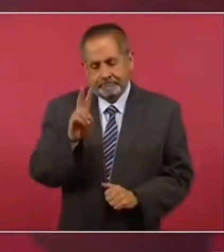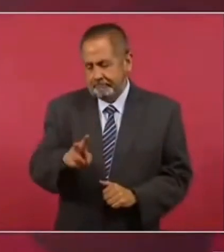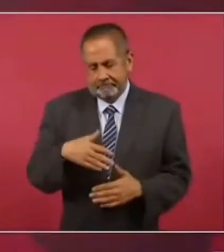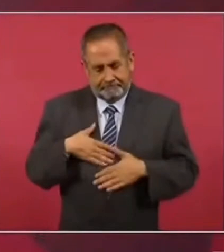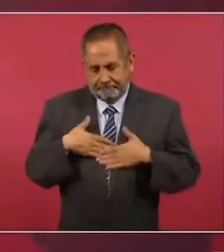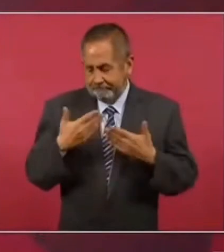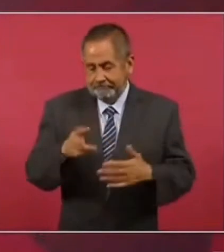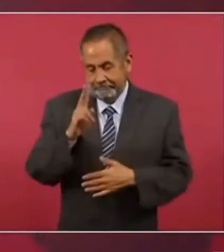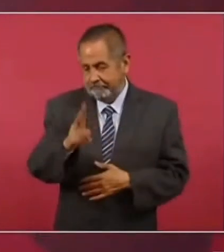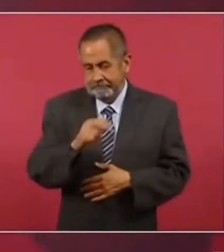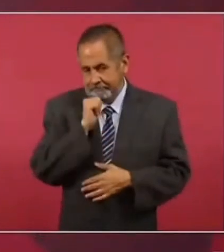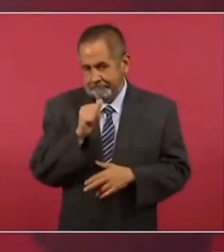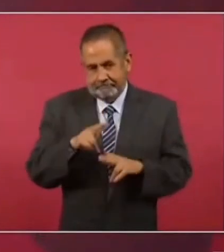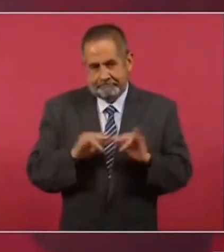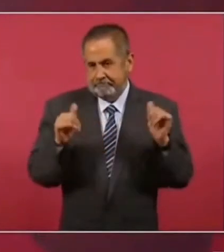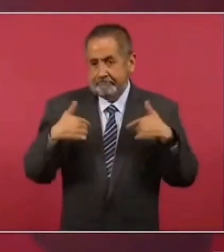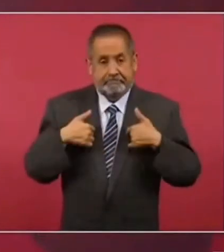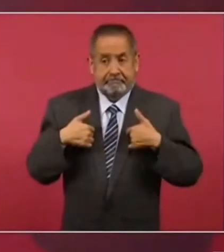sinceramente.